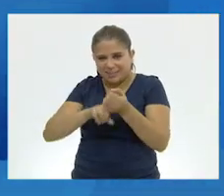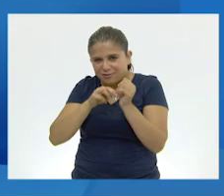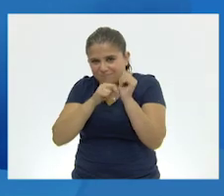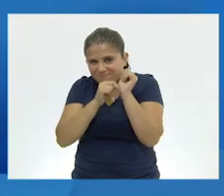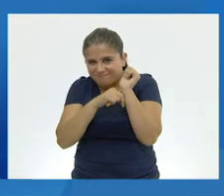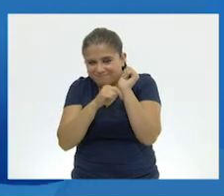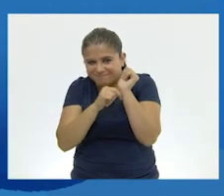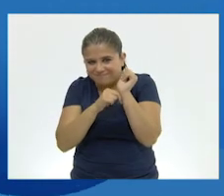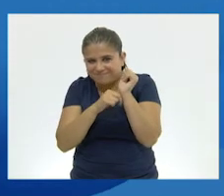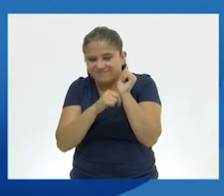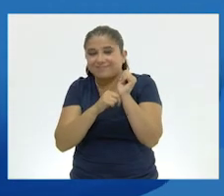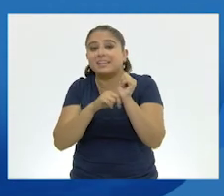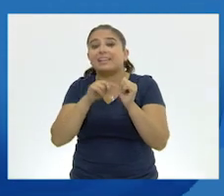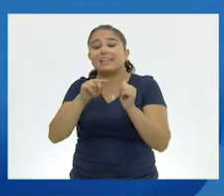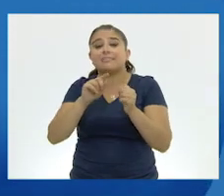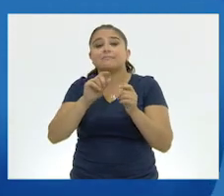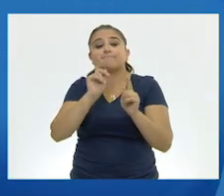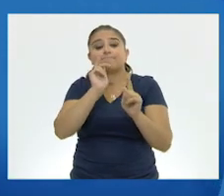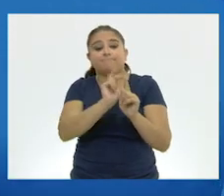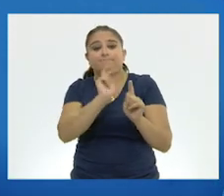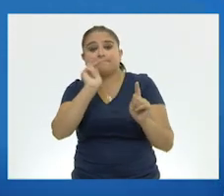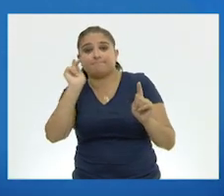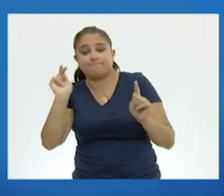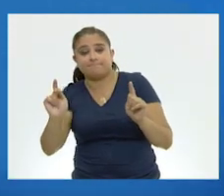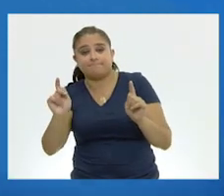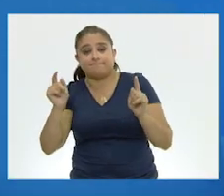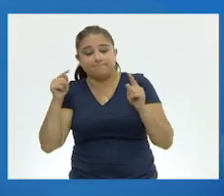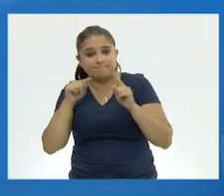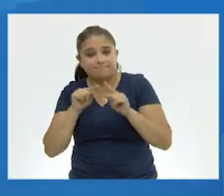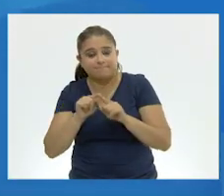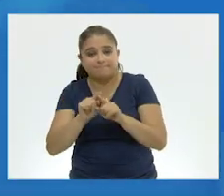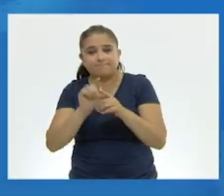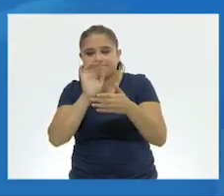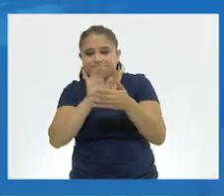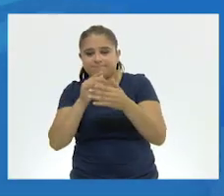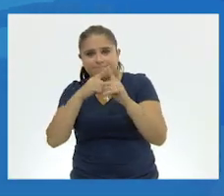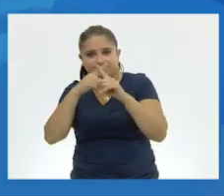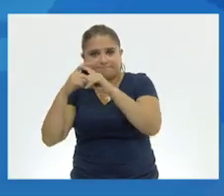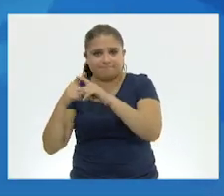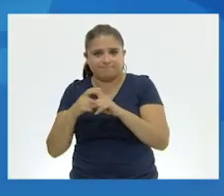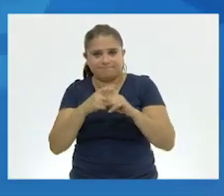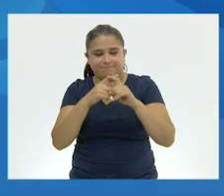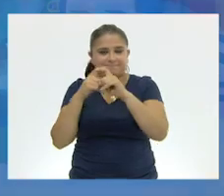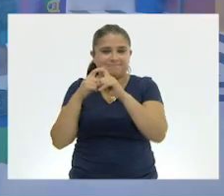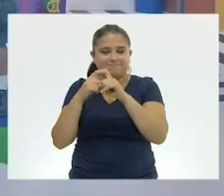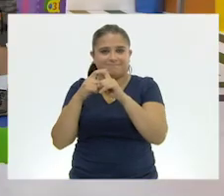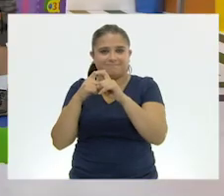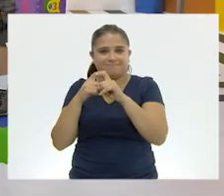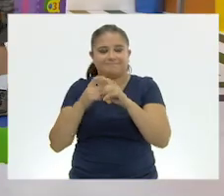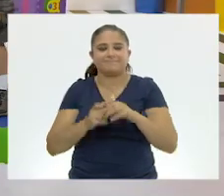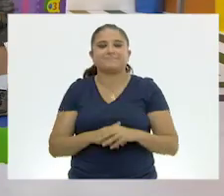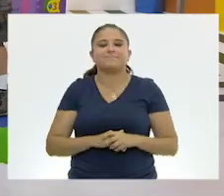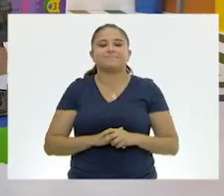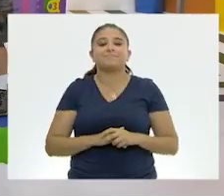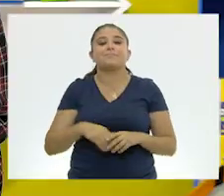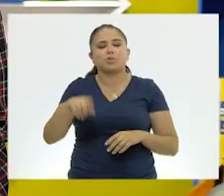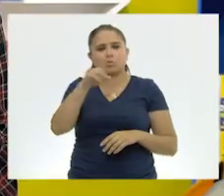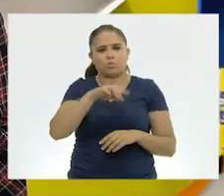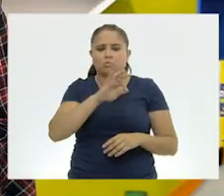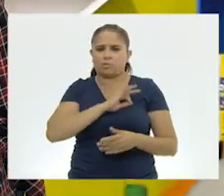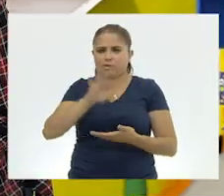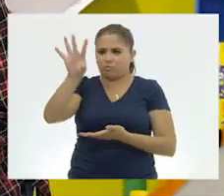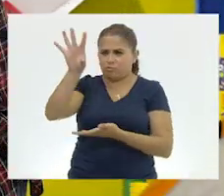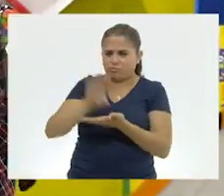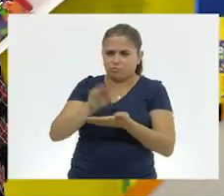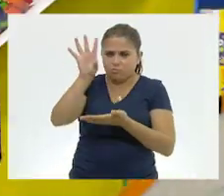aparecer simultáneamente el código del tesoro. Entonces, pueden copiar